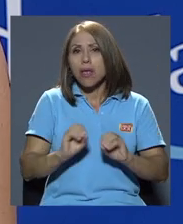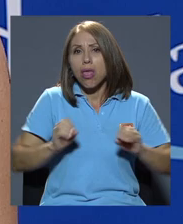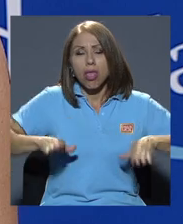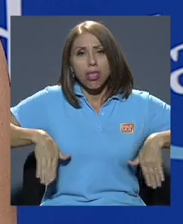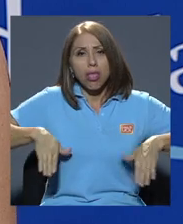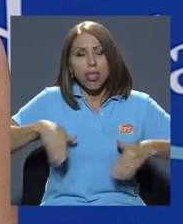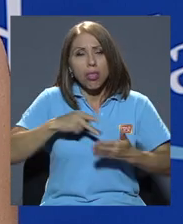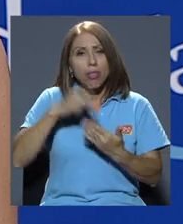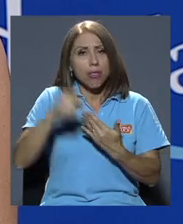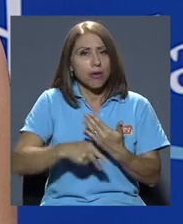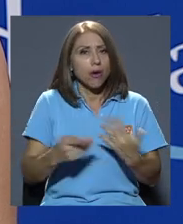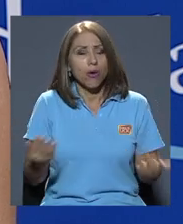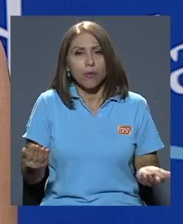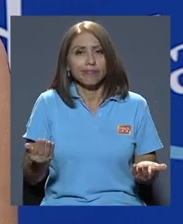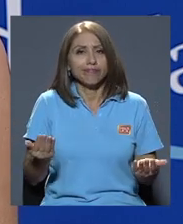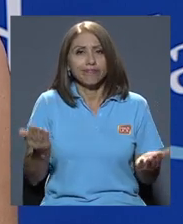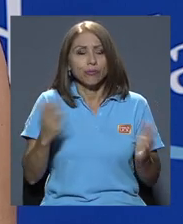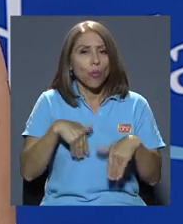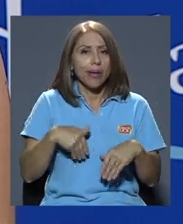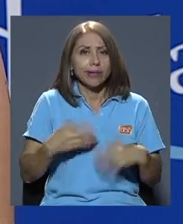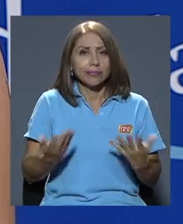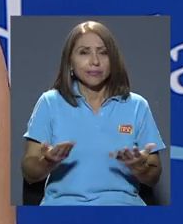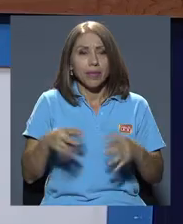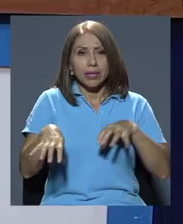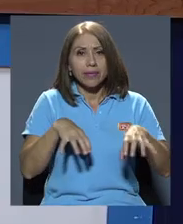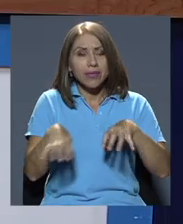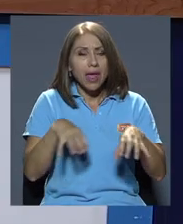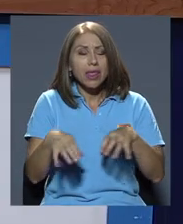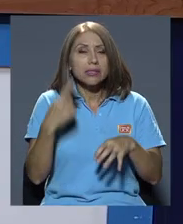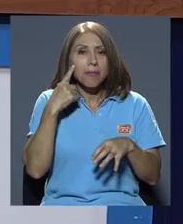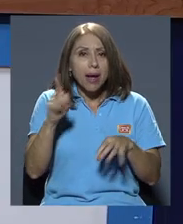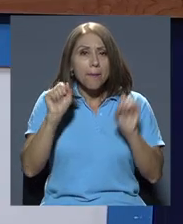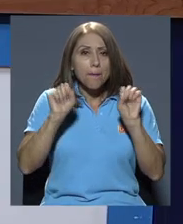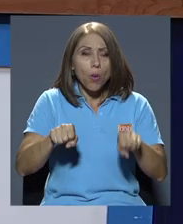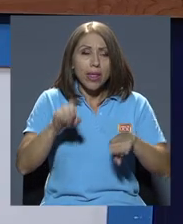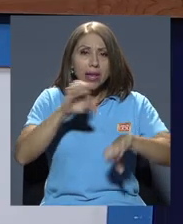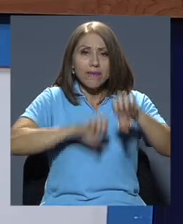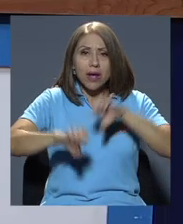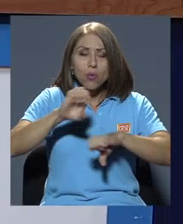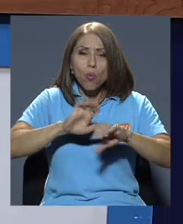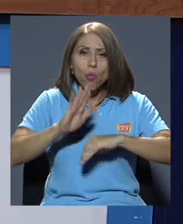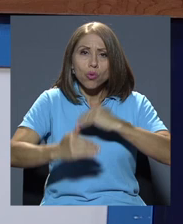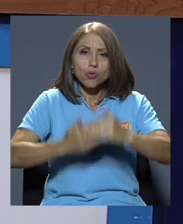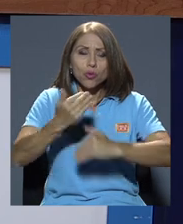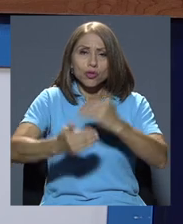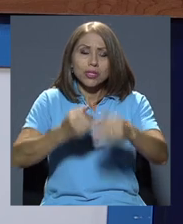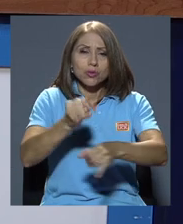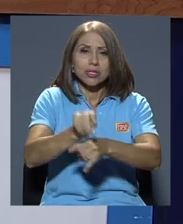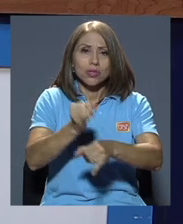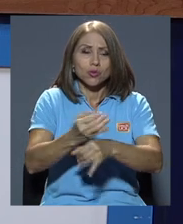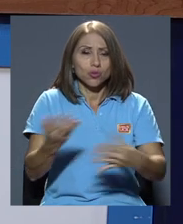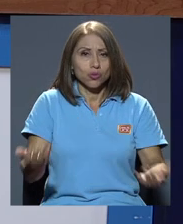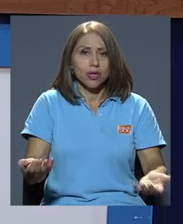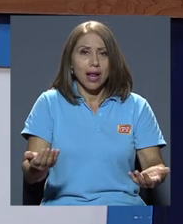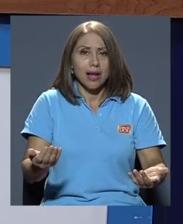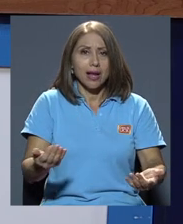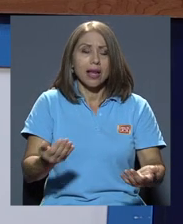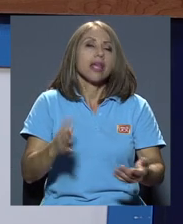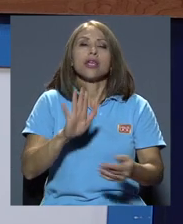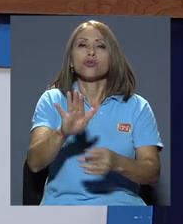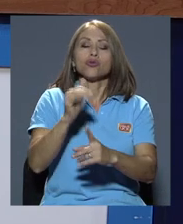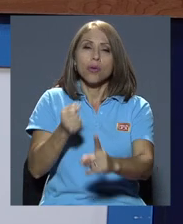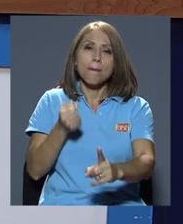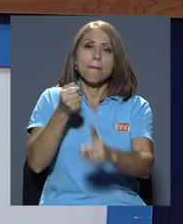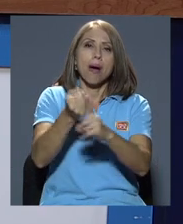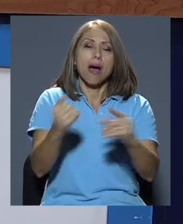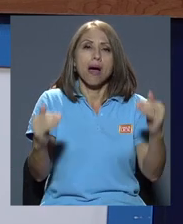de de este tipo de actividades que puedan evaluar su proceso institucional y el impacto que están teniendo